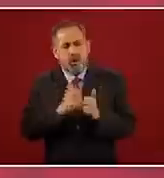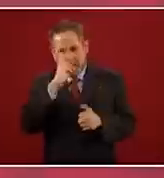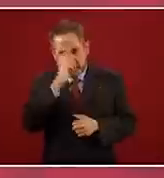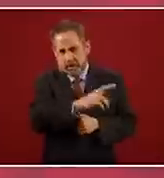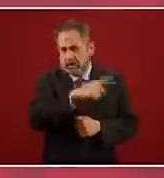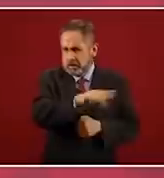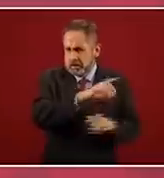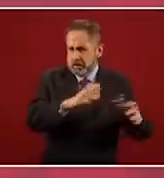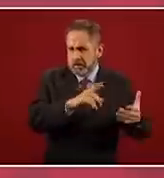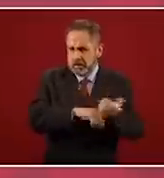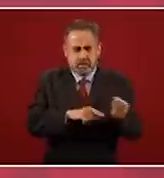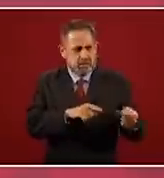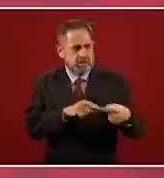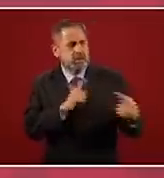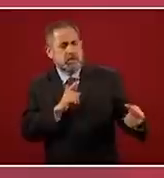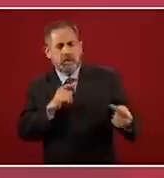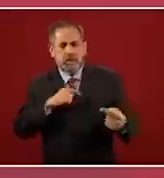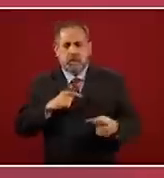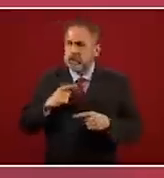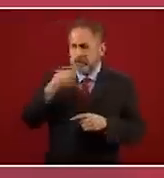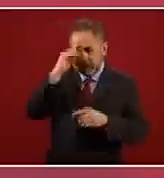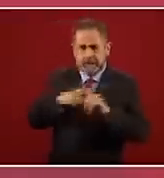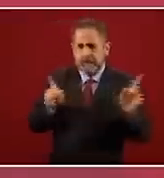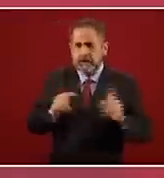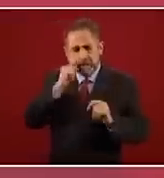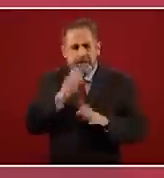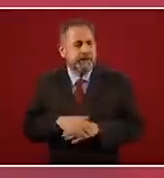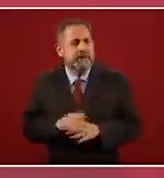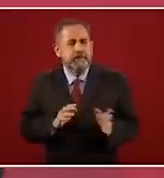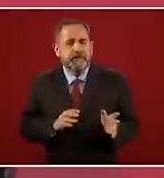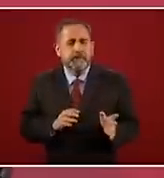a los críticos, sean